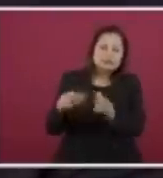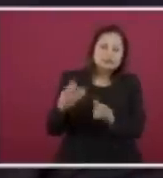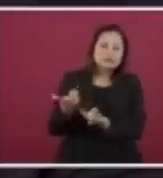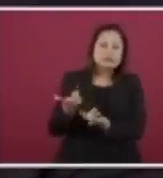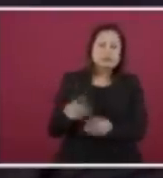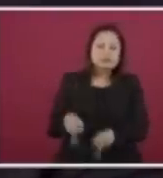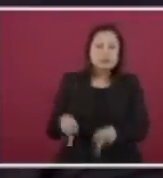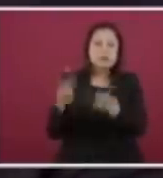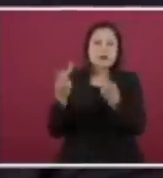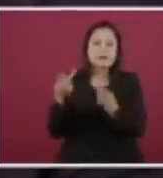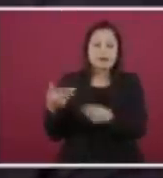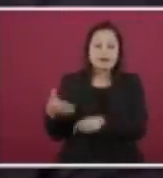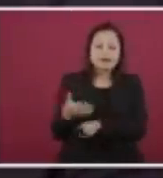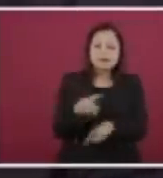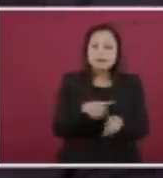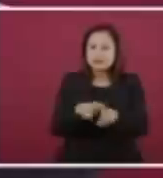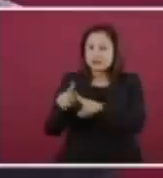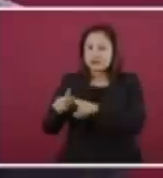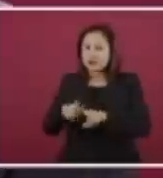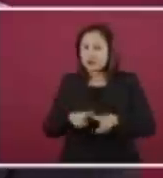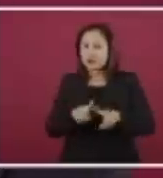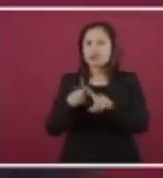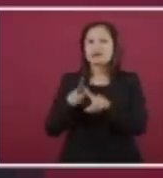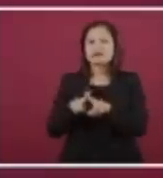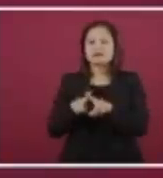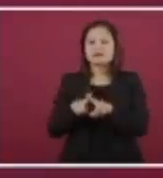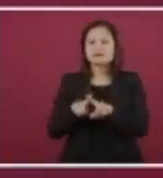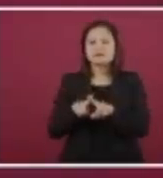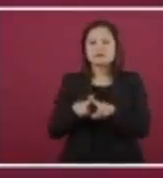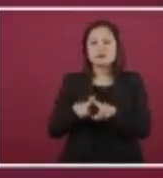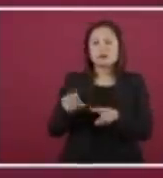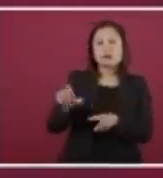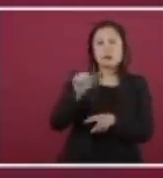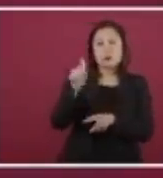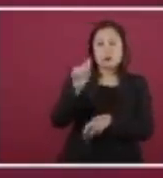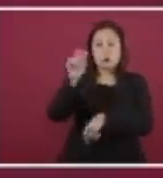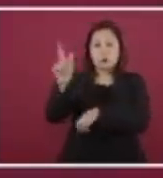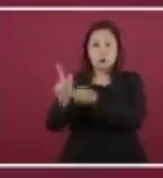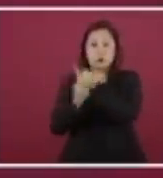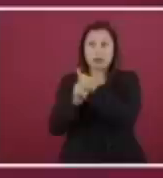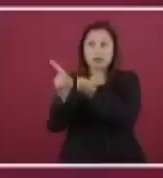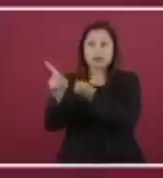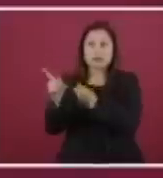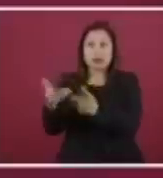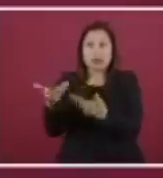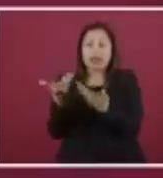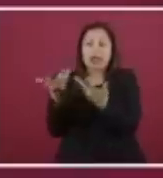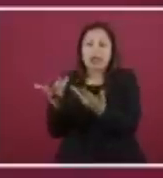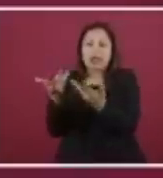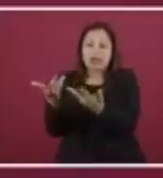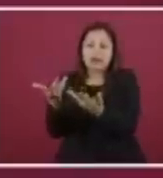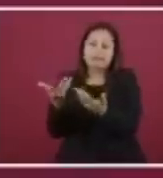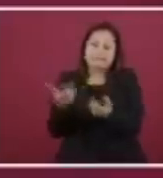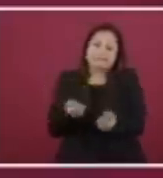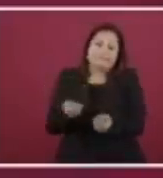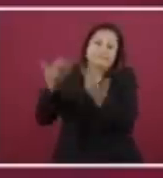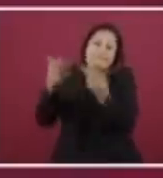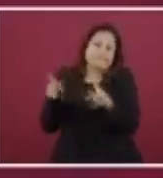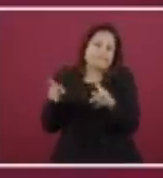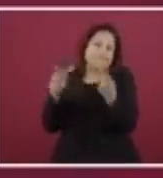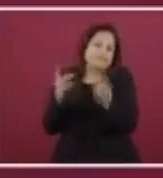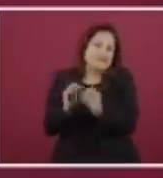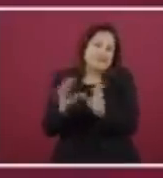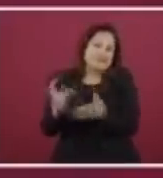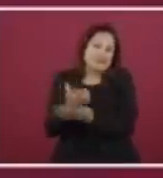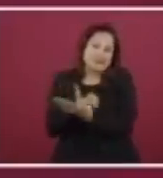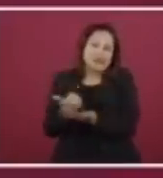que, en efecto, en otros países son muy demandadas y que